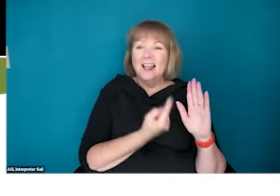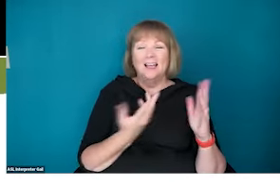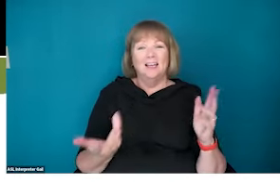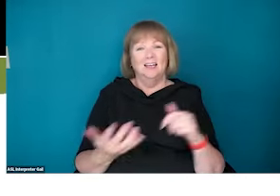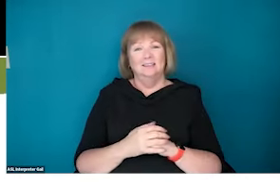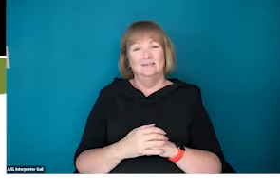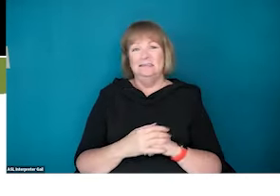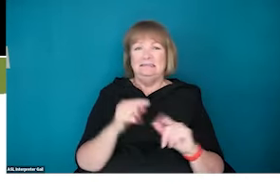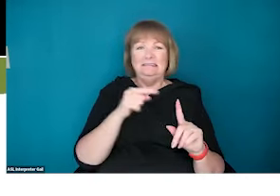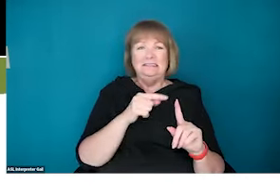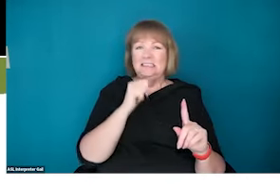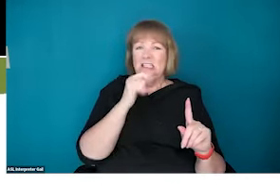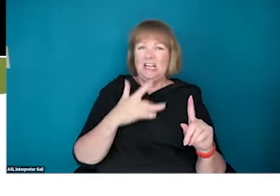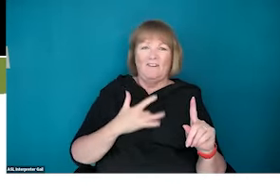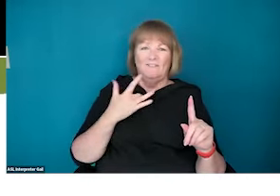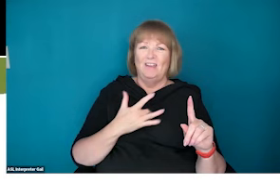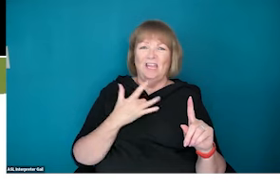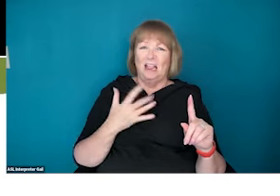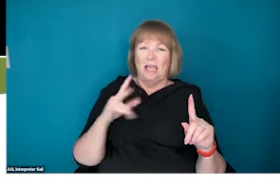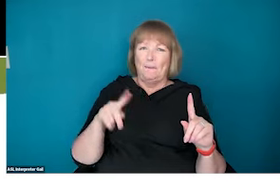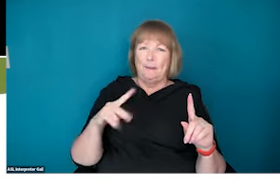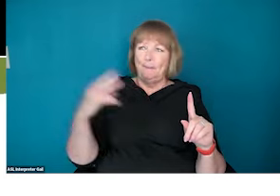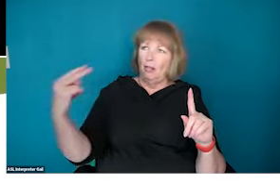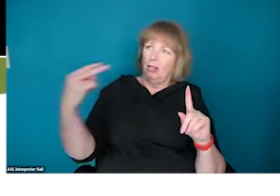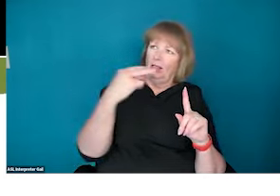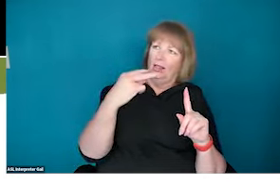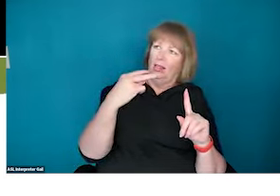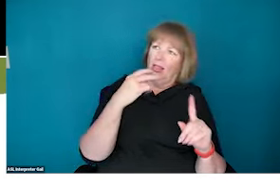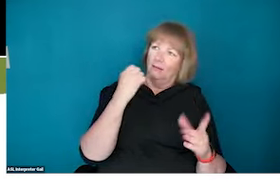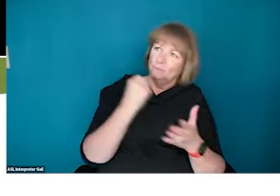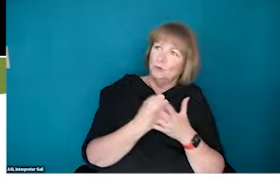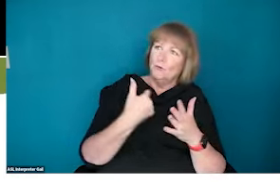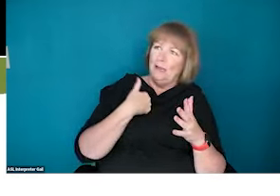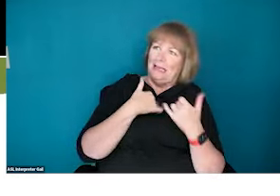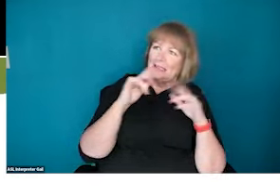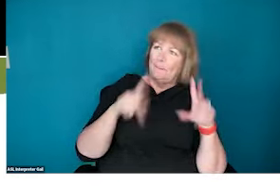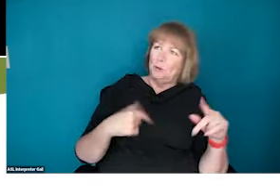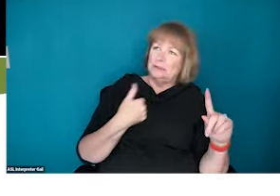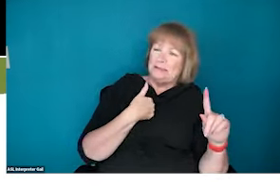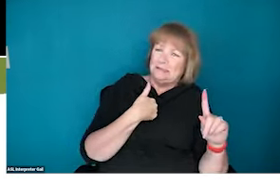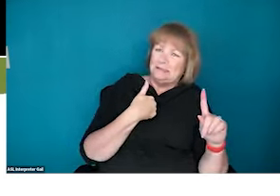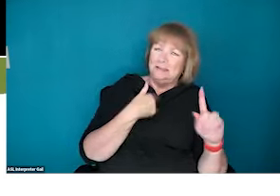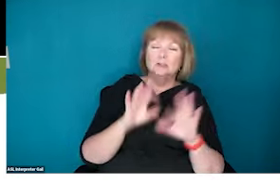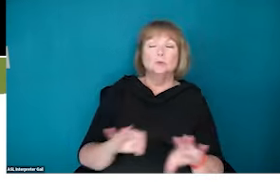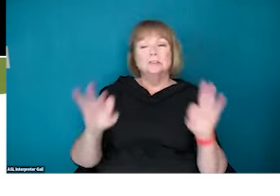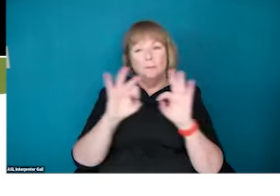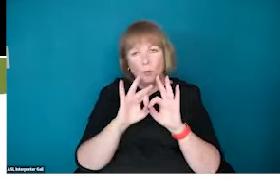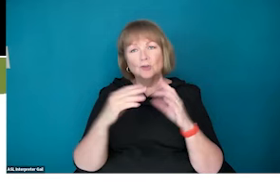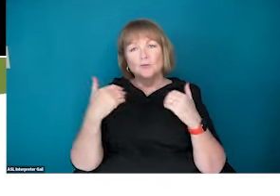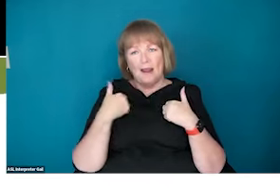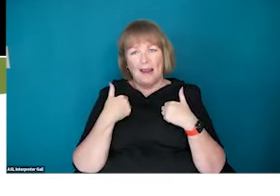yo quiero. Me hace sentir aislada, me hace sentir menos y me hace sentir baja autoestima. Entonces, esa es la parte que no me